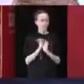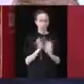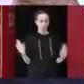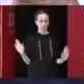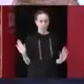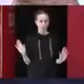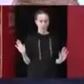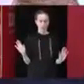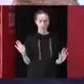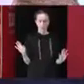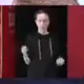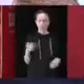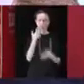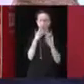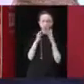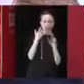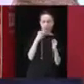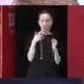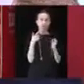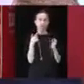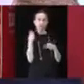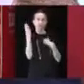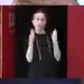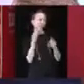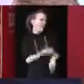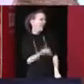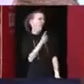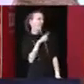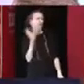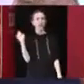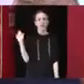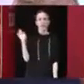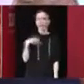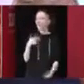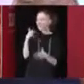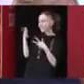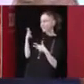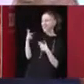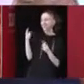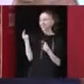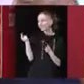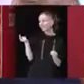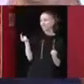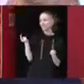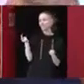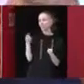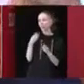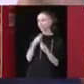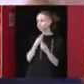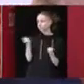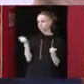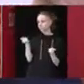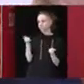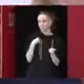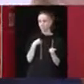motivos dejemos de quejarnos de que quizá exageran dejemos de hacer chistes sobre su lucha dejemos de decir